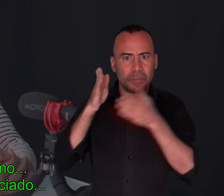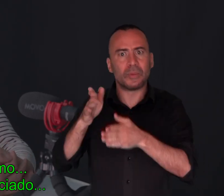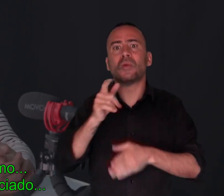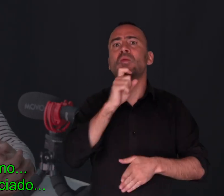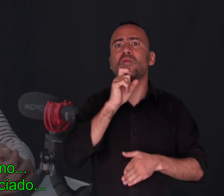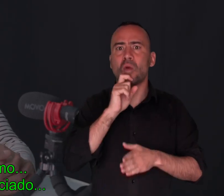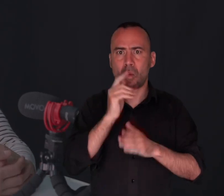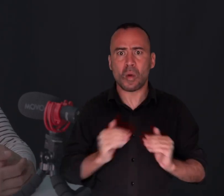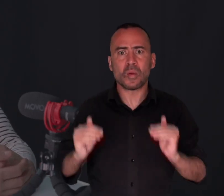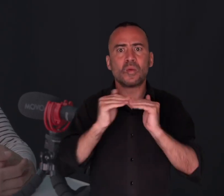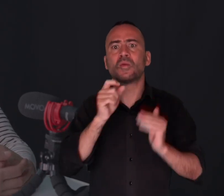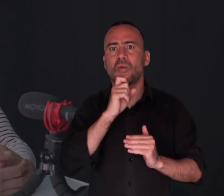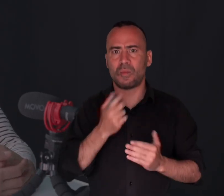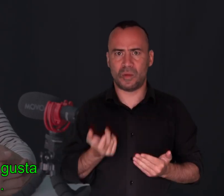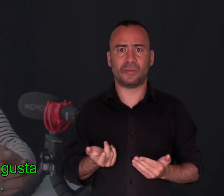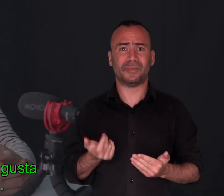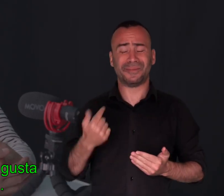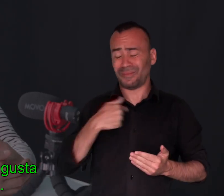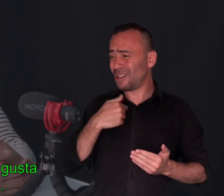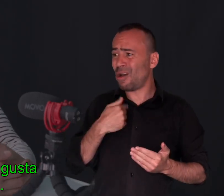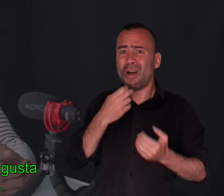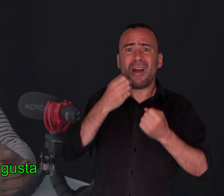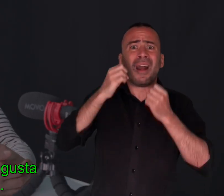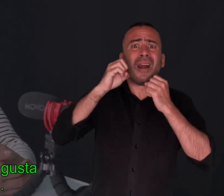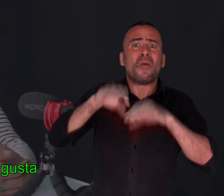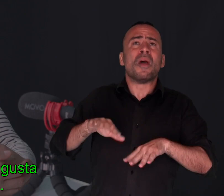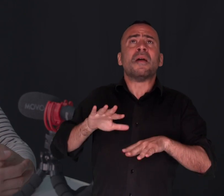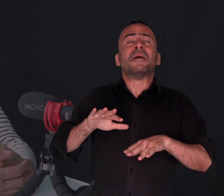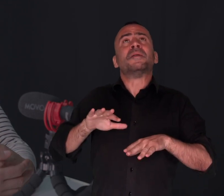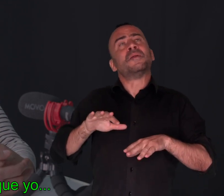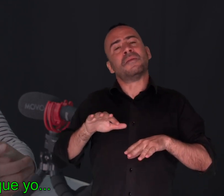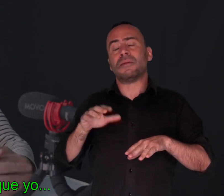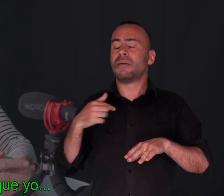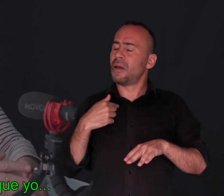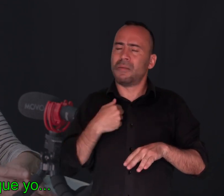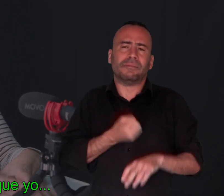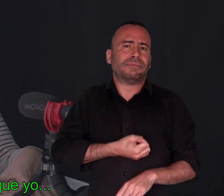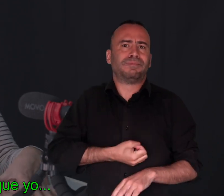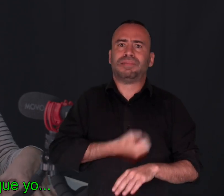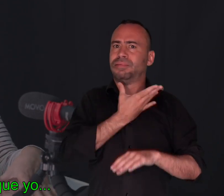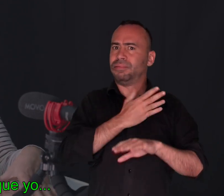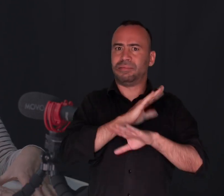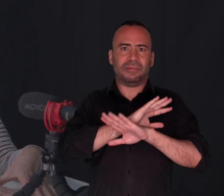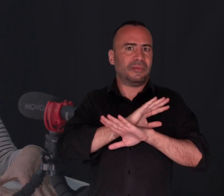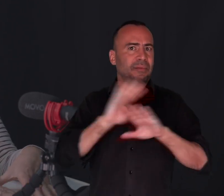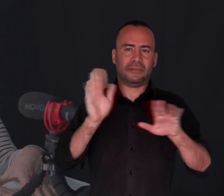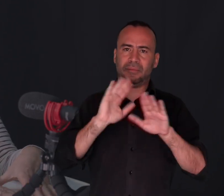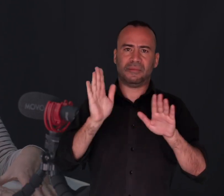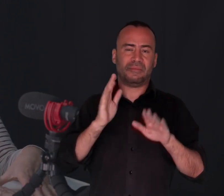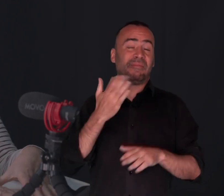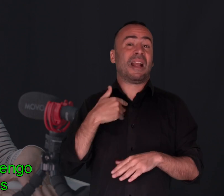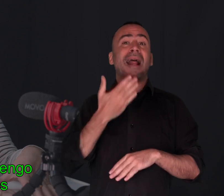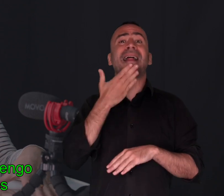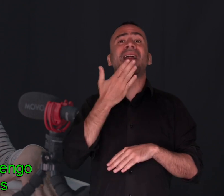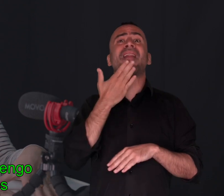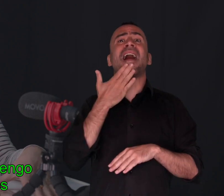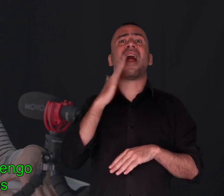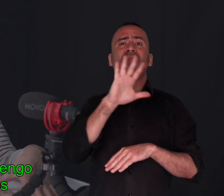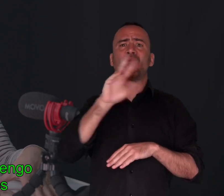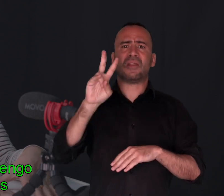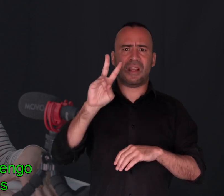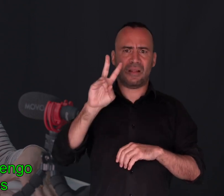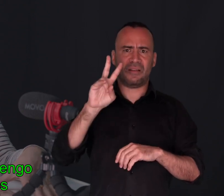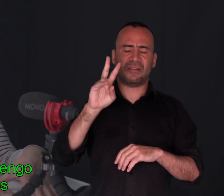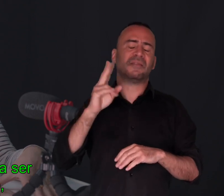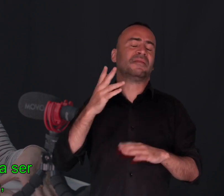yo he renunciado es que me gusta tanto también Es que yo yo ahora tengo